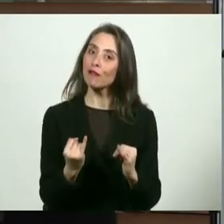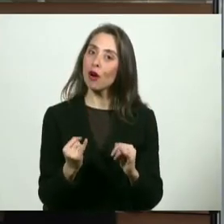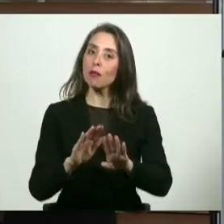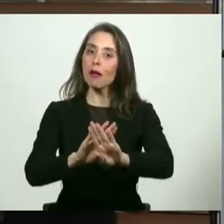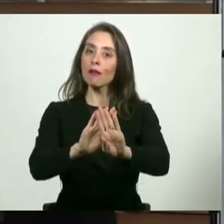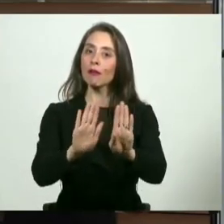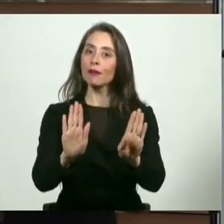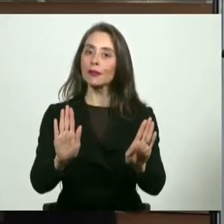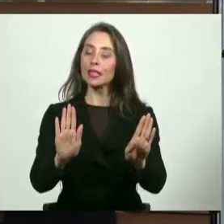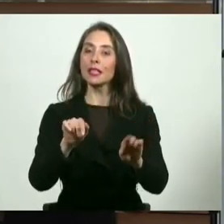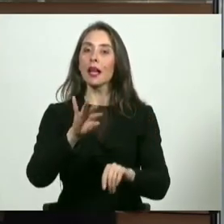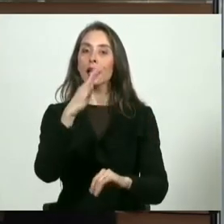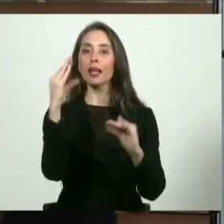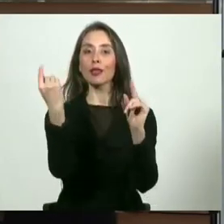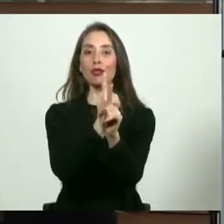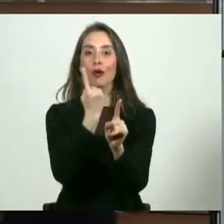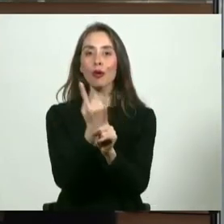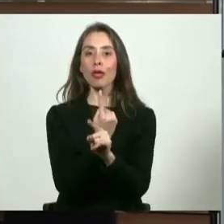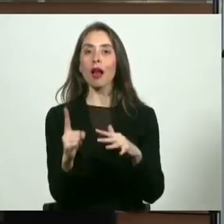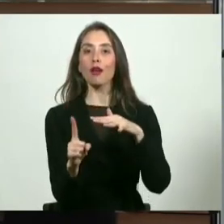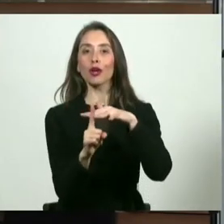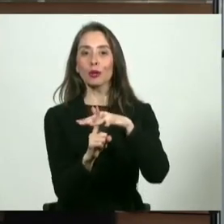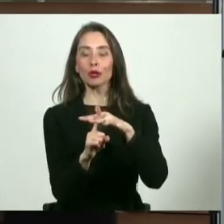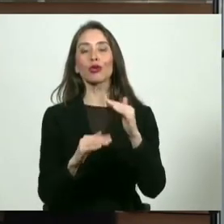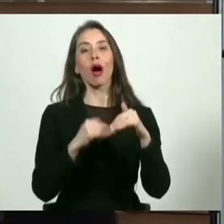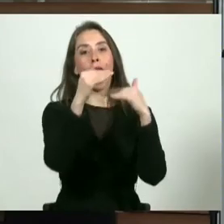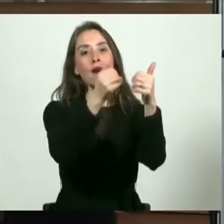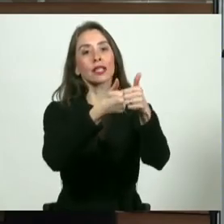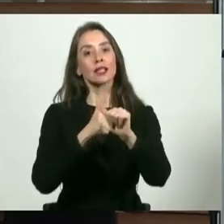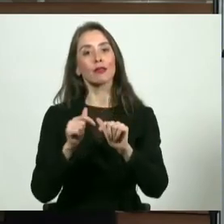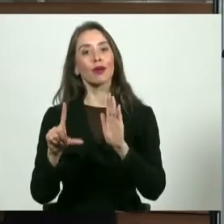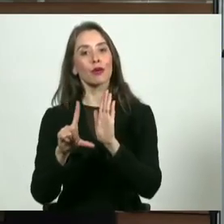instituciones. Esto ha sido parte de lo que se ha debatido en este quinto